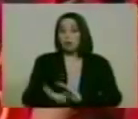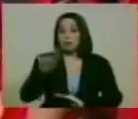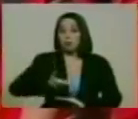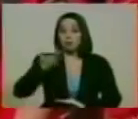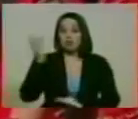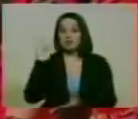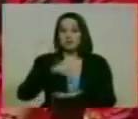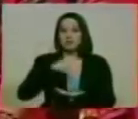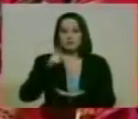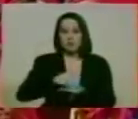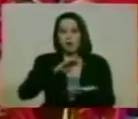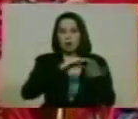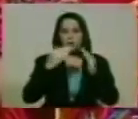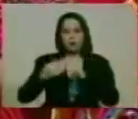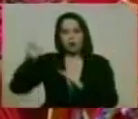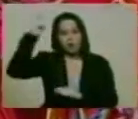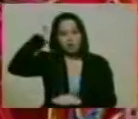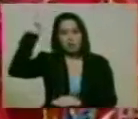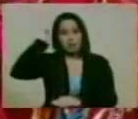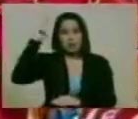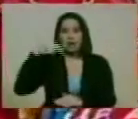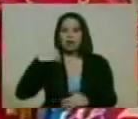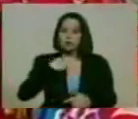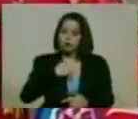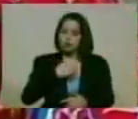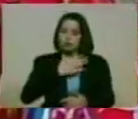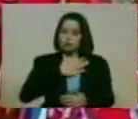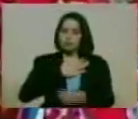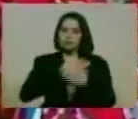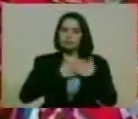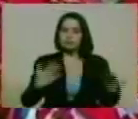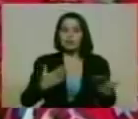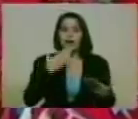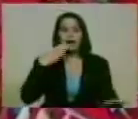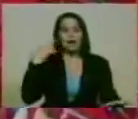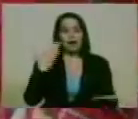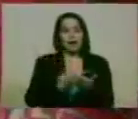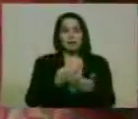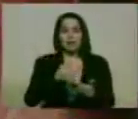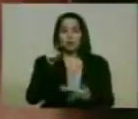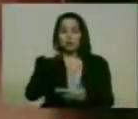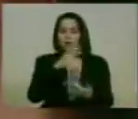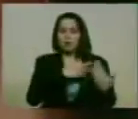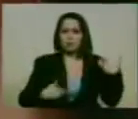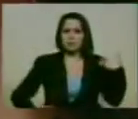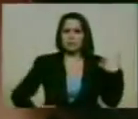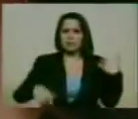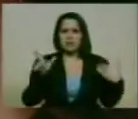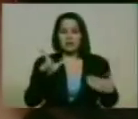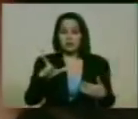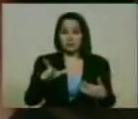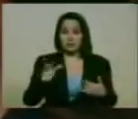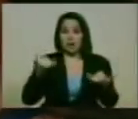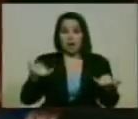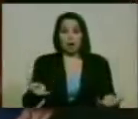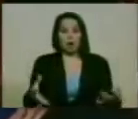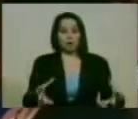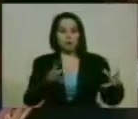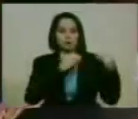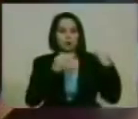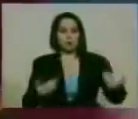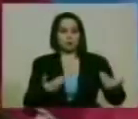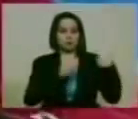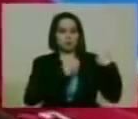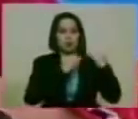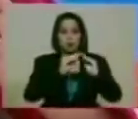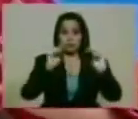comunidades indígenas. Yo quiero, presidente, agradecerle que usted, como presidente del Partido Socialista Unido de Venezuela, haya asumido esta